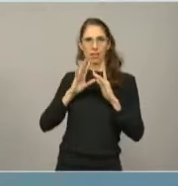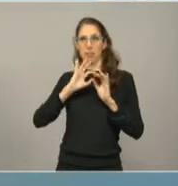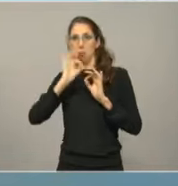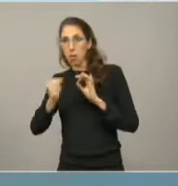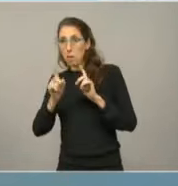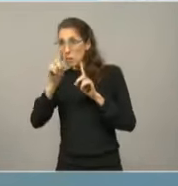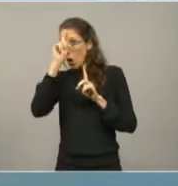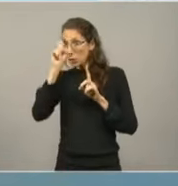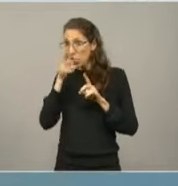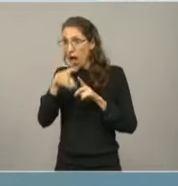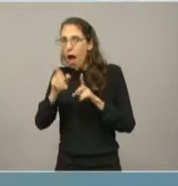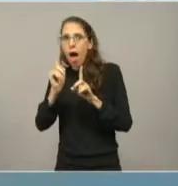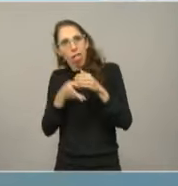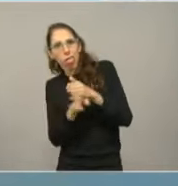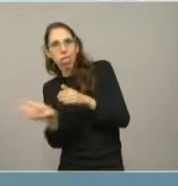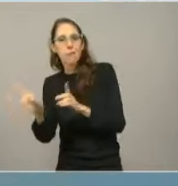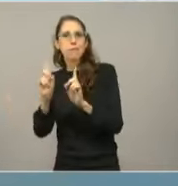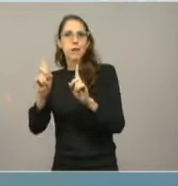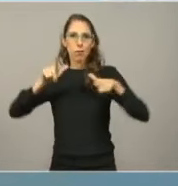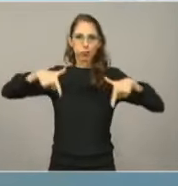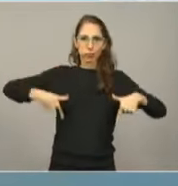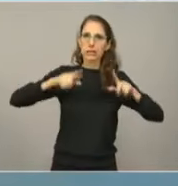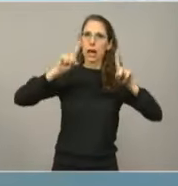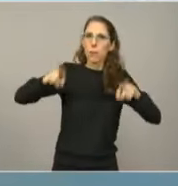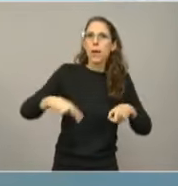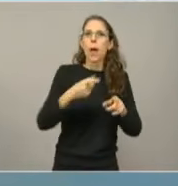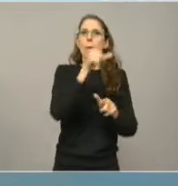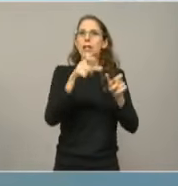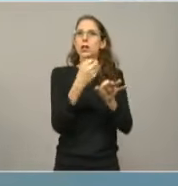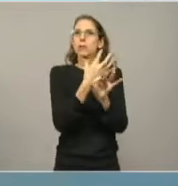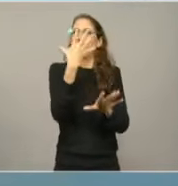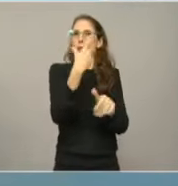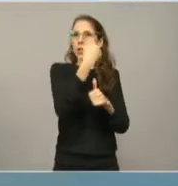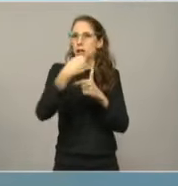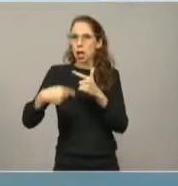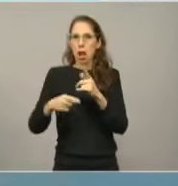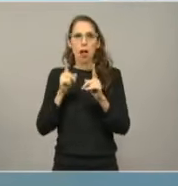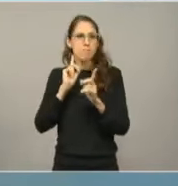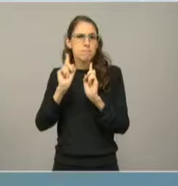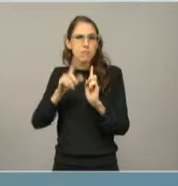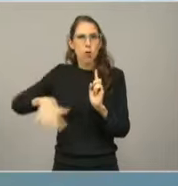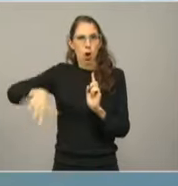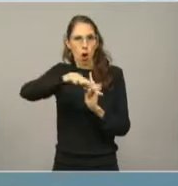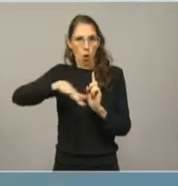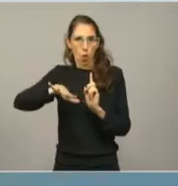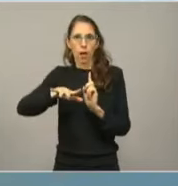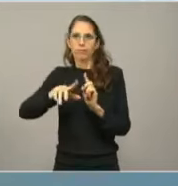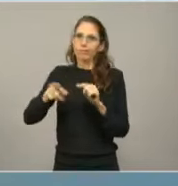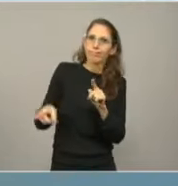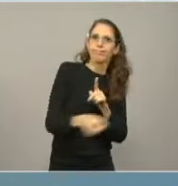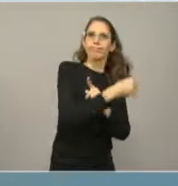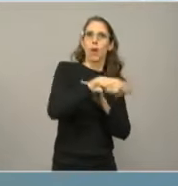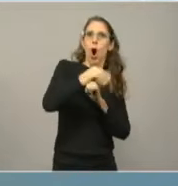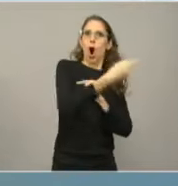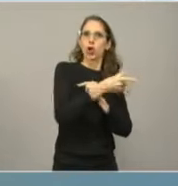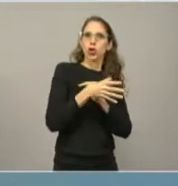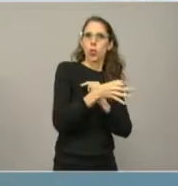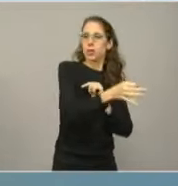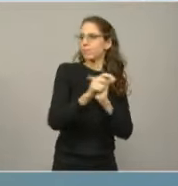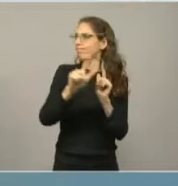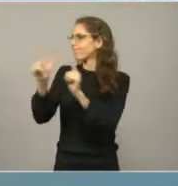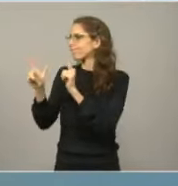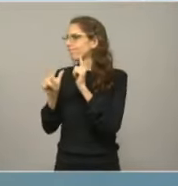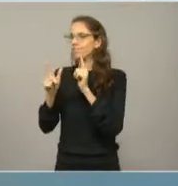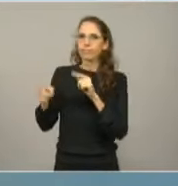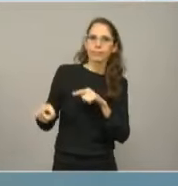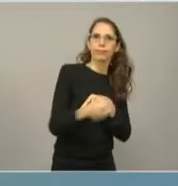atienden estudios de imágenes también especialistas también el número de personas que deben derivarse a otro municipio de la provincia de Buenos Aires